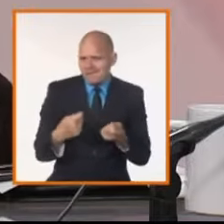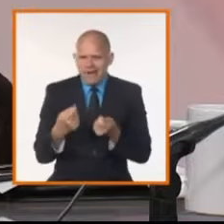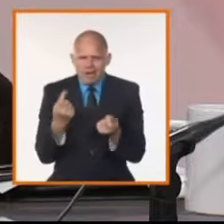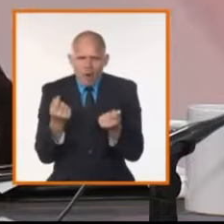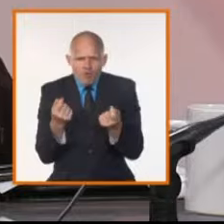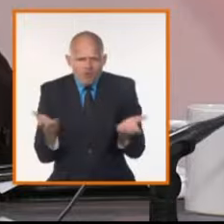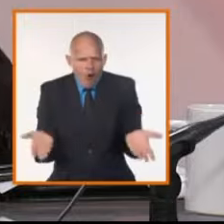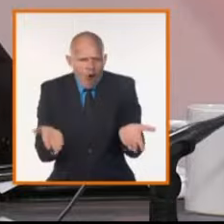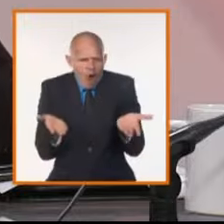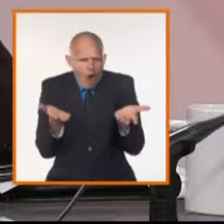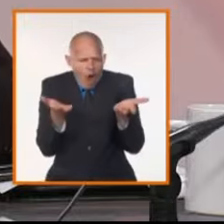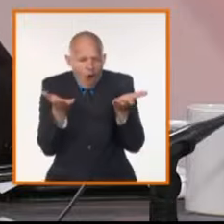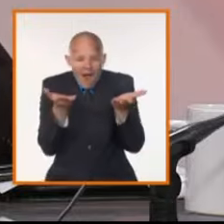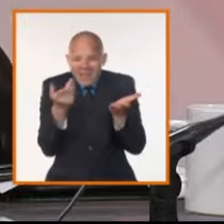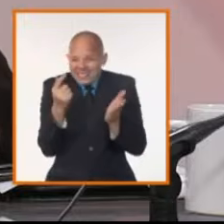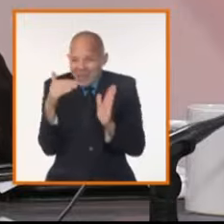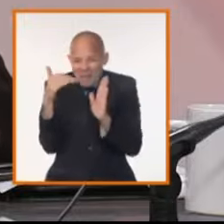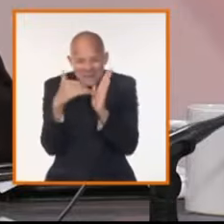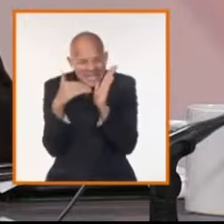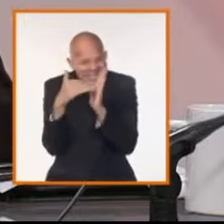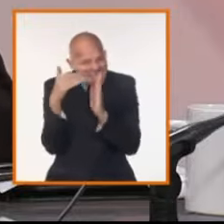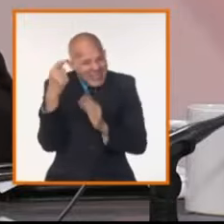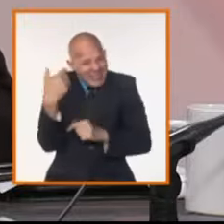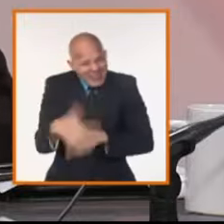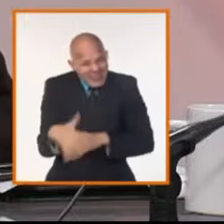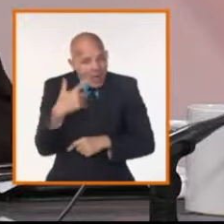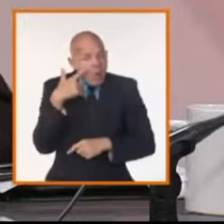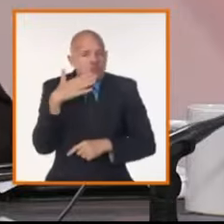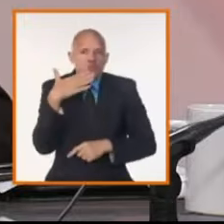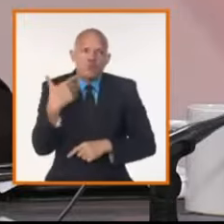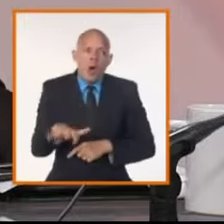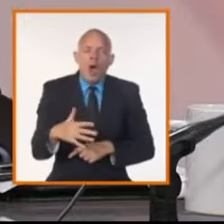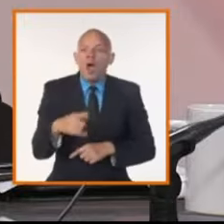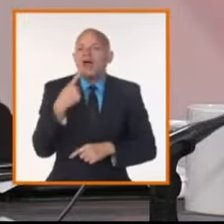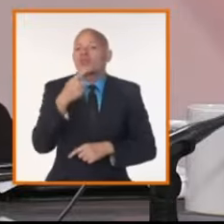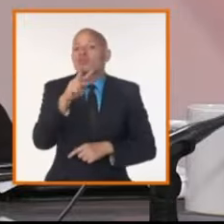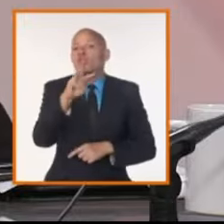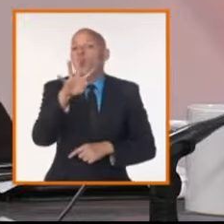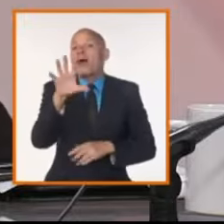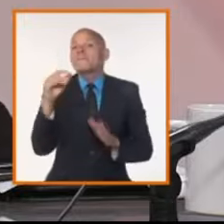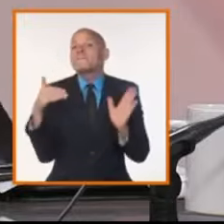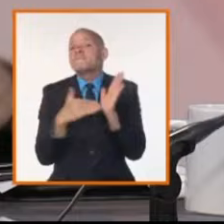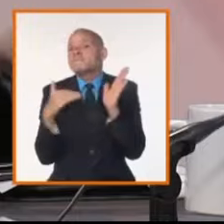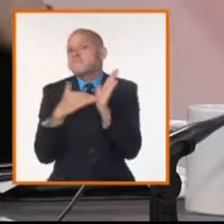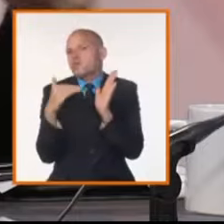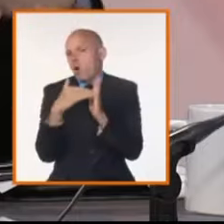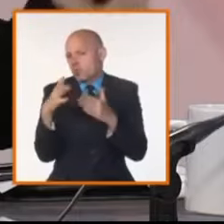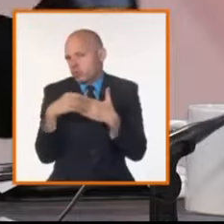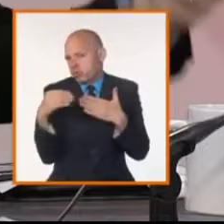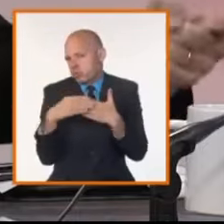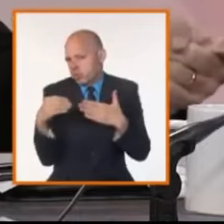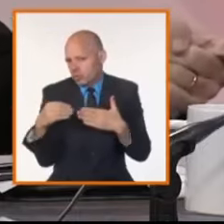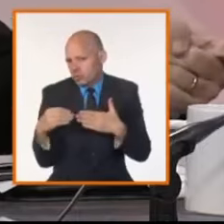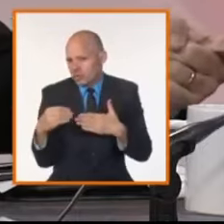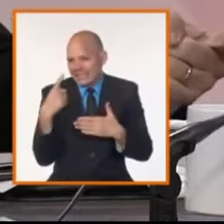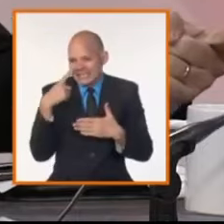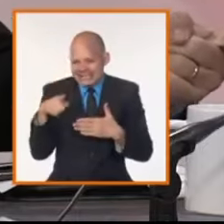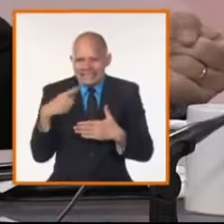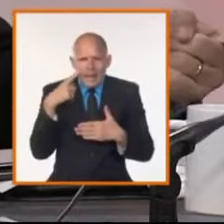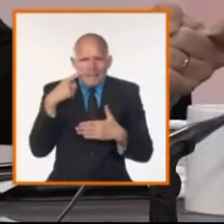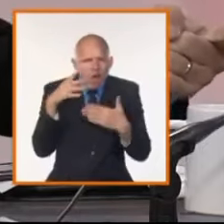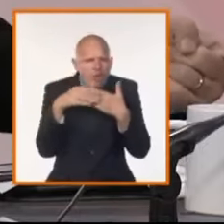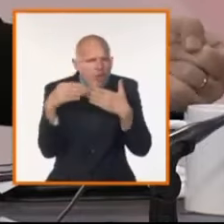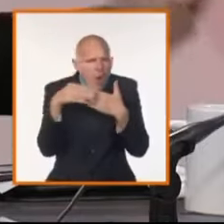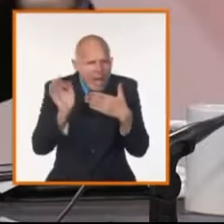en el comercio que se ha logrado interesante es que aunque seesen dólares cada vez son menos los que se